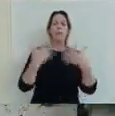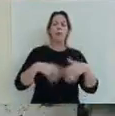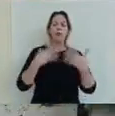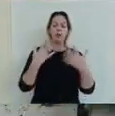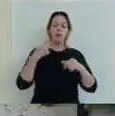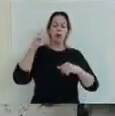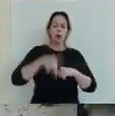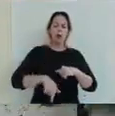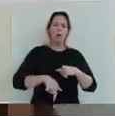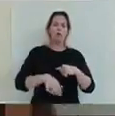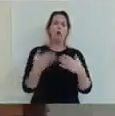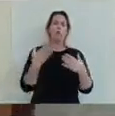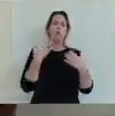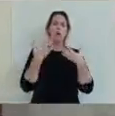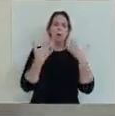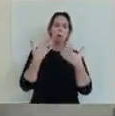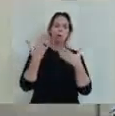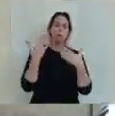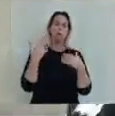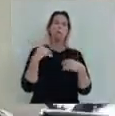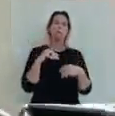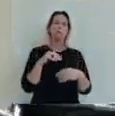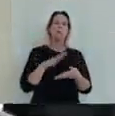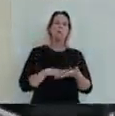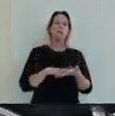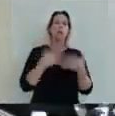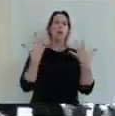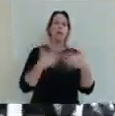no corresponde nunca que un